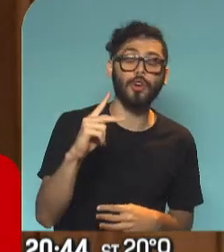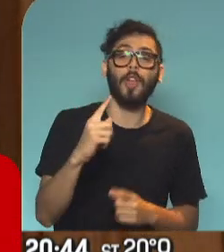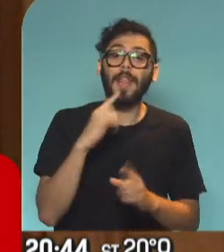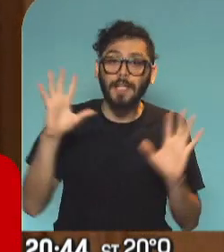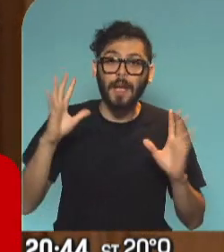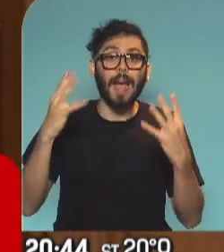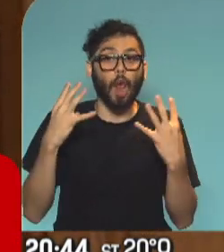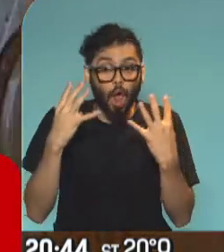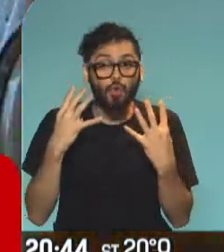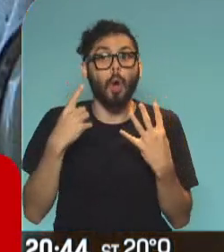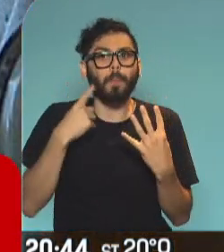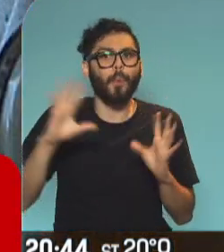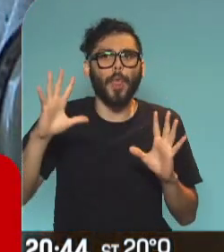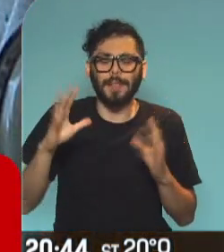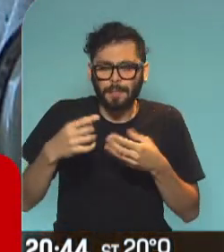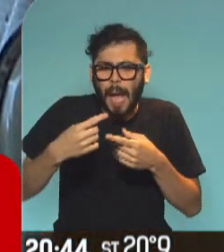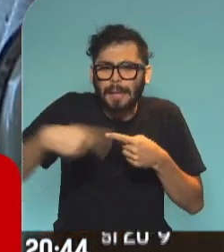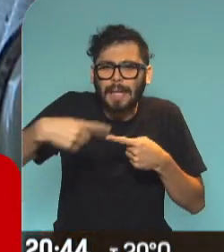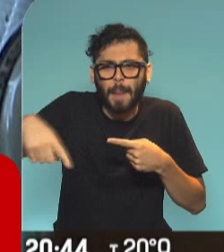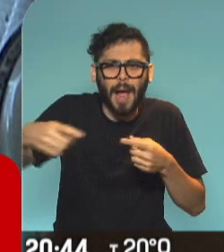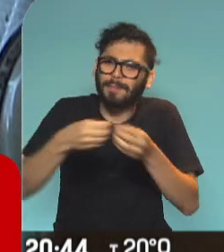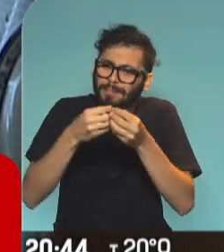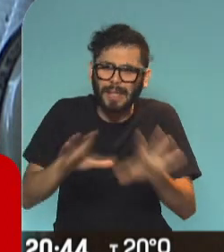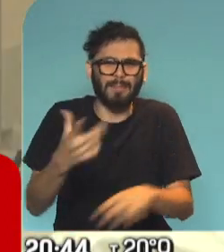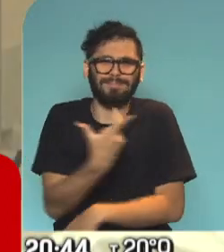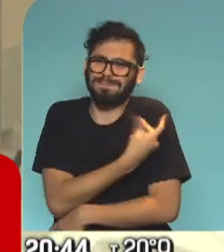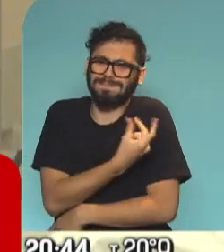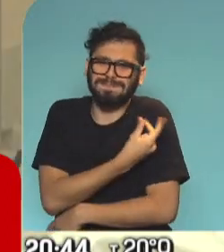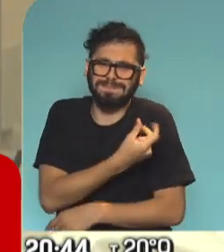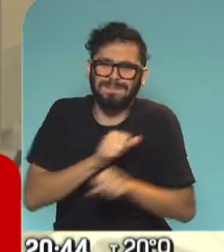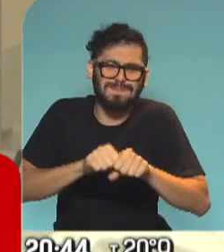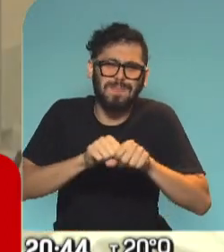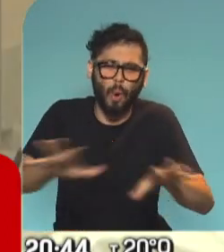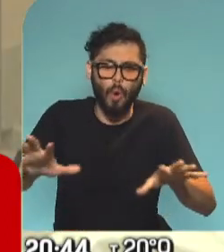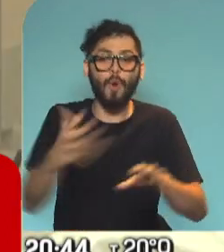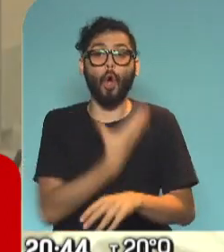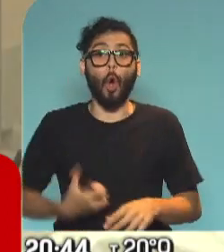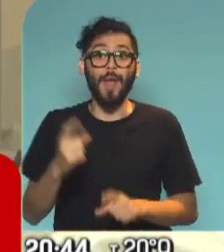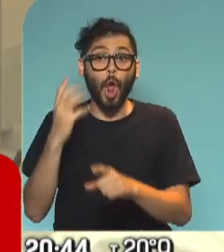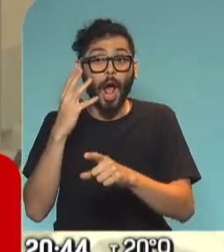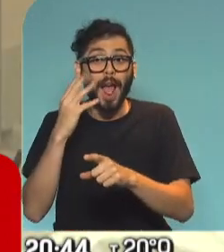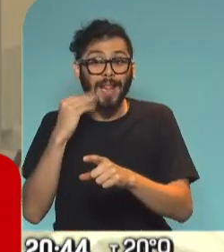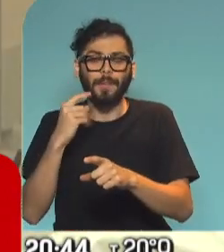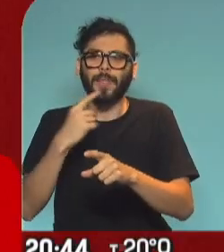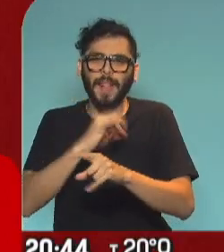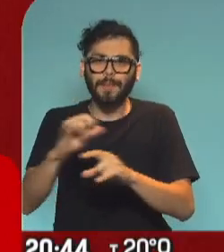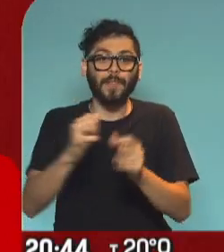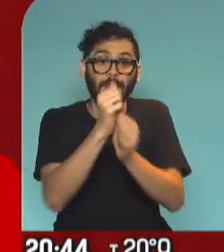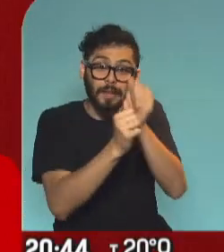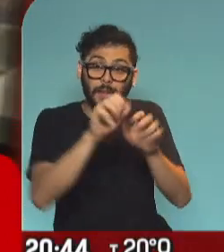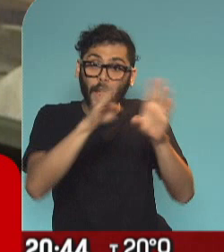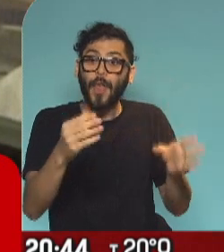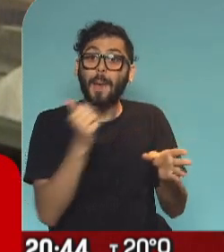en el Reino Unido en cuestión de semanas. El gobierno inglés solicitó formalmente a la Agencia Reguladora de Medicamentos que